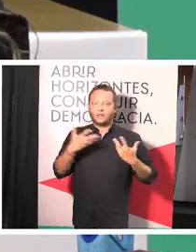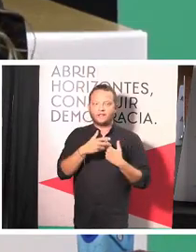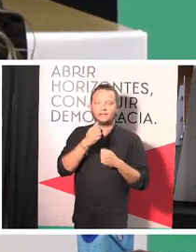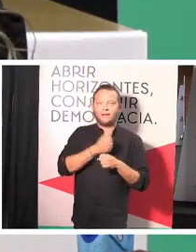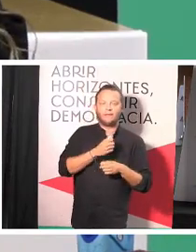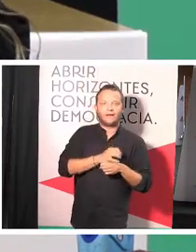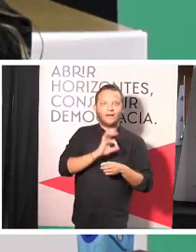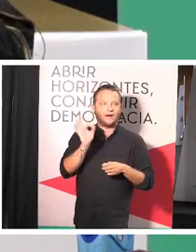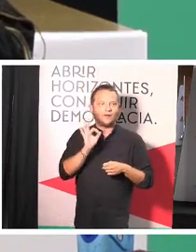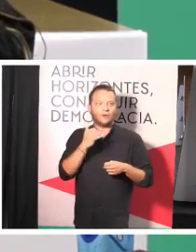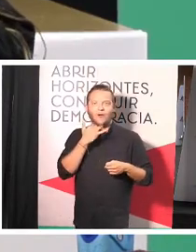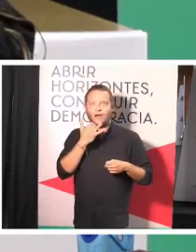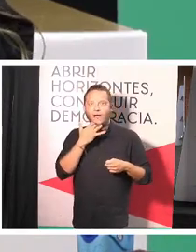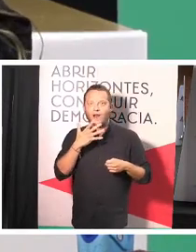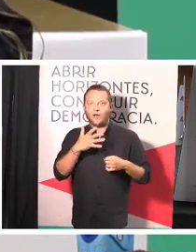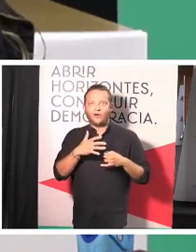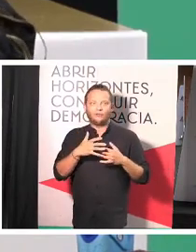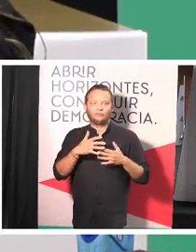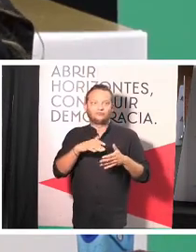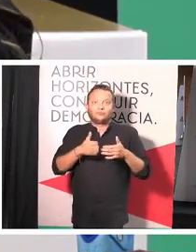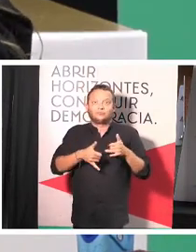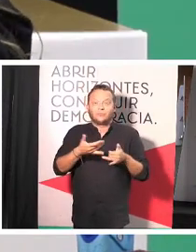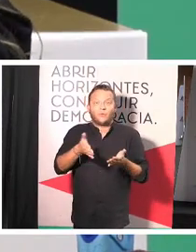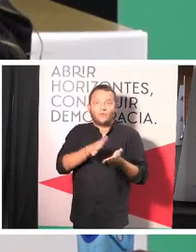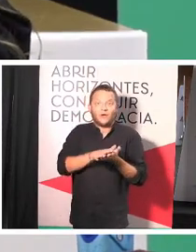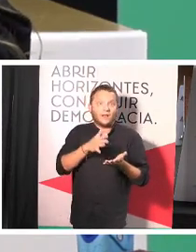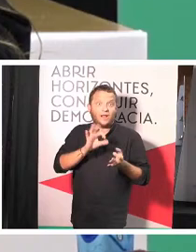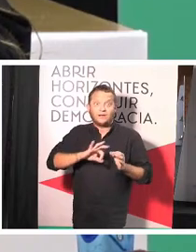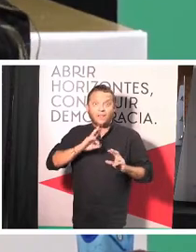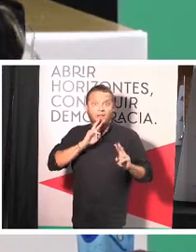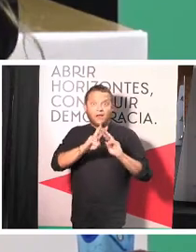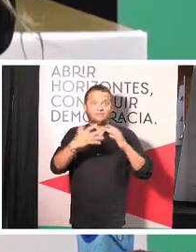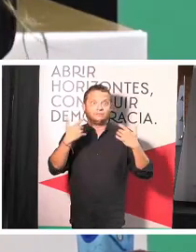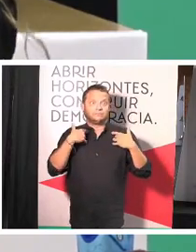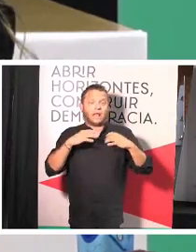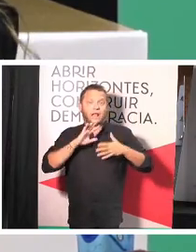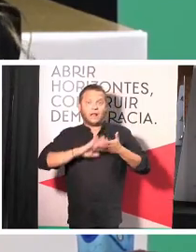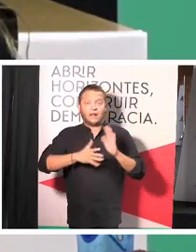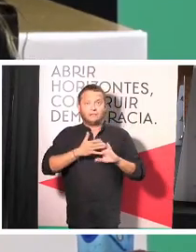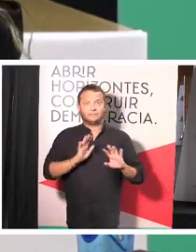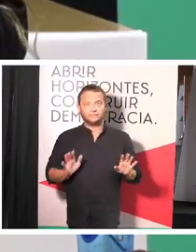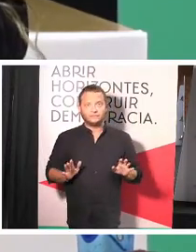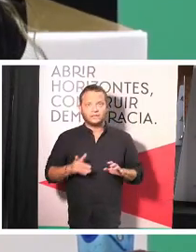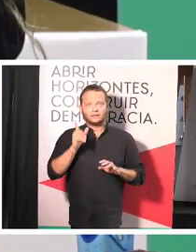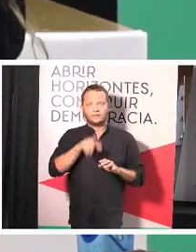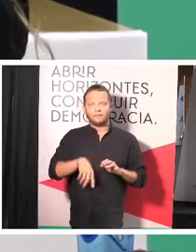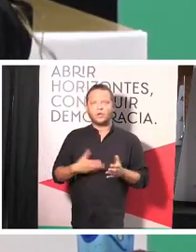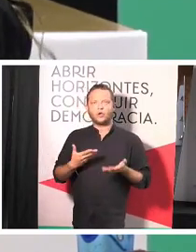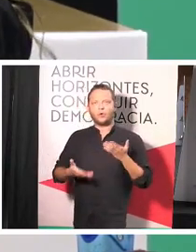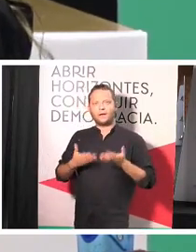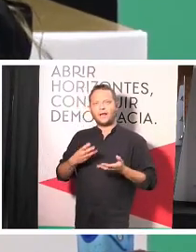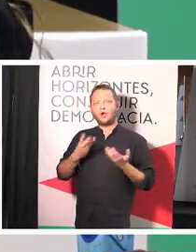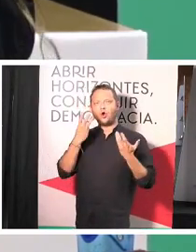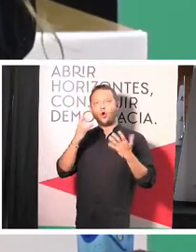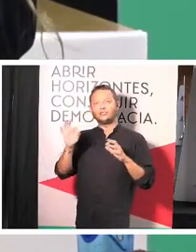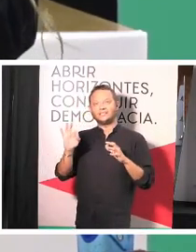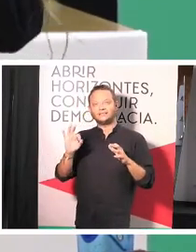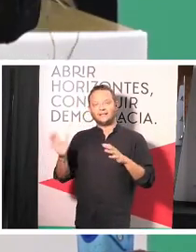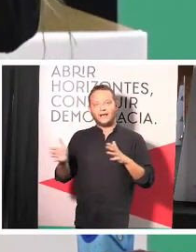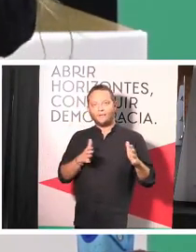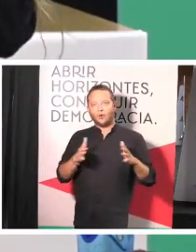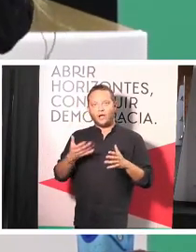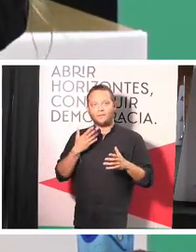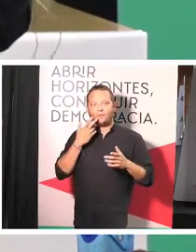laboral o incluso muere, pues nadie responde con él. O podíamos también compararlo a los 80, cuando a